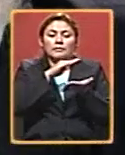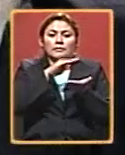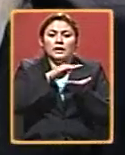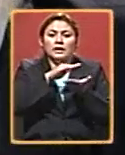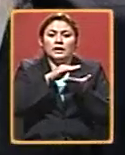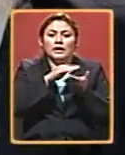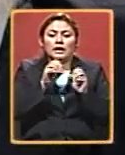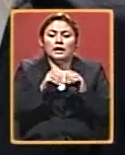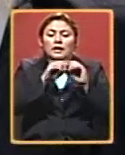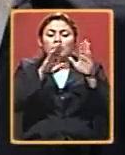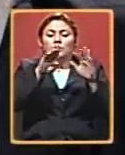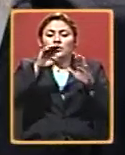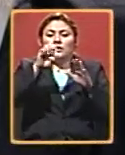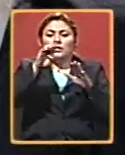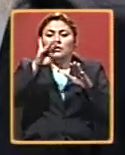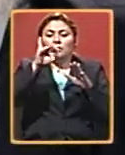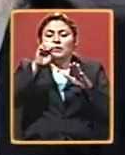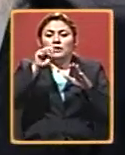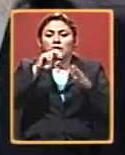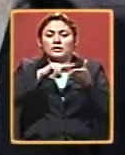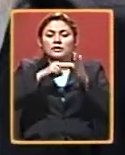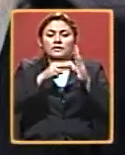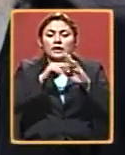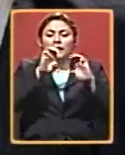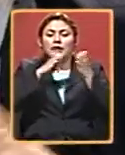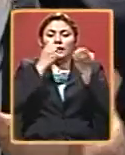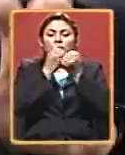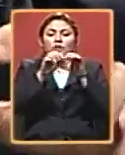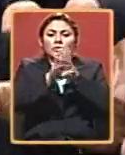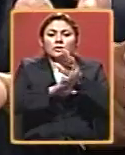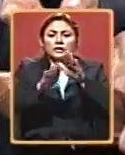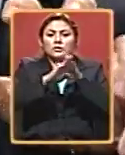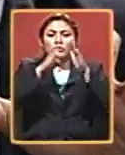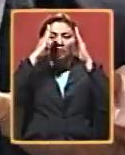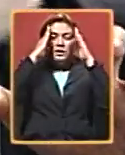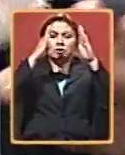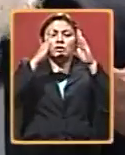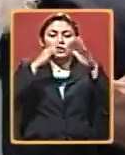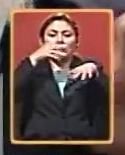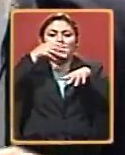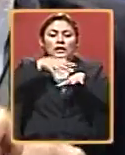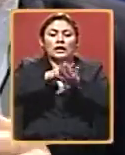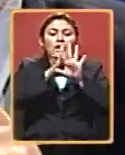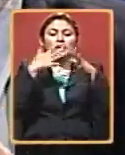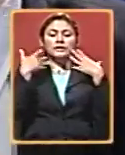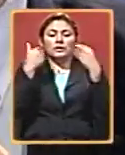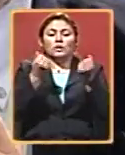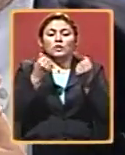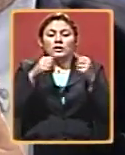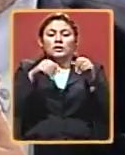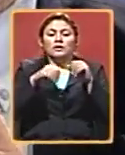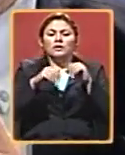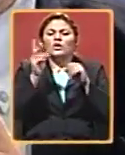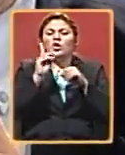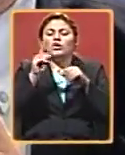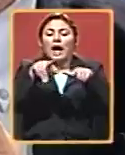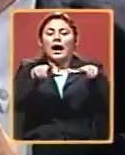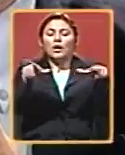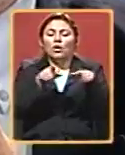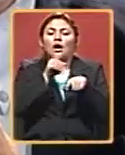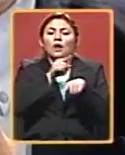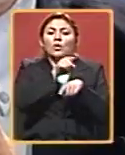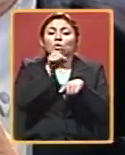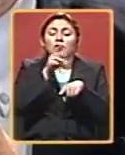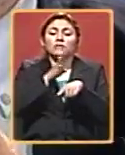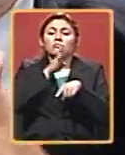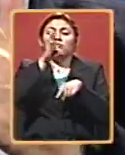como todos sabemos, es Equipos Básicos de Atención de la Salud. Es el lugar que ustedes, amigas y amigos, cuando se acercan a